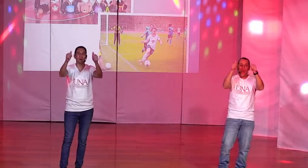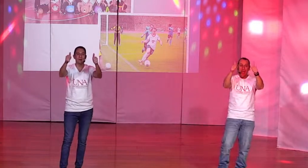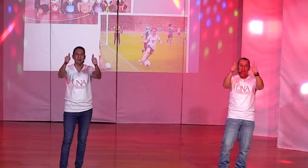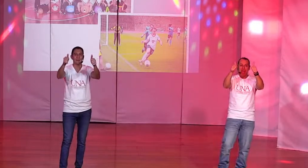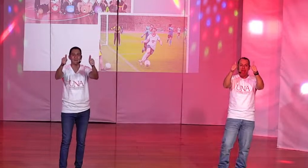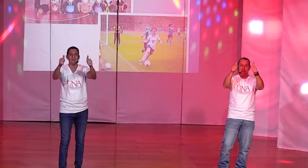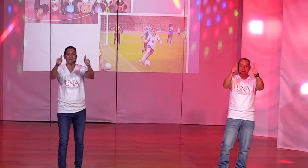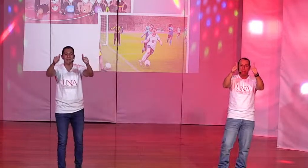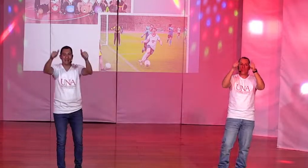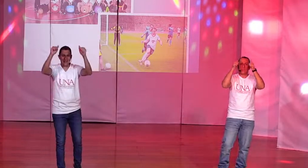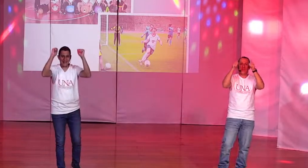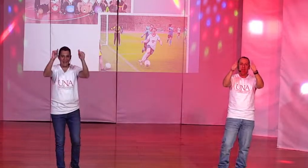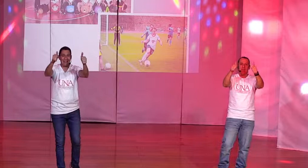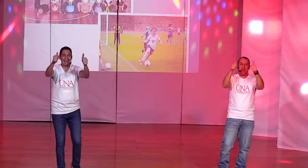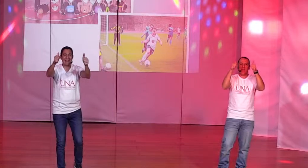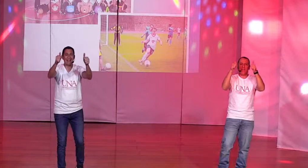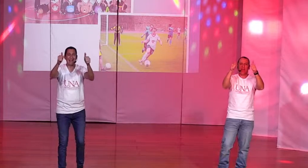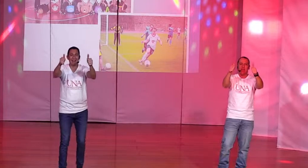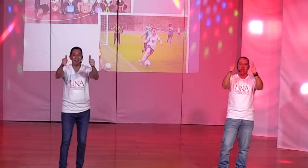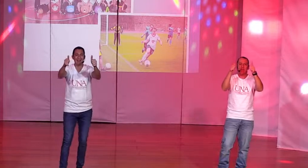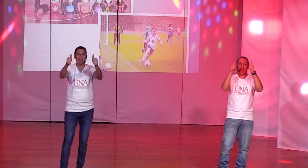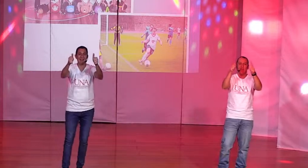palo,